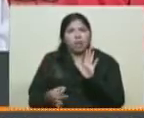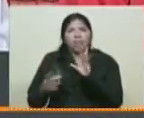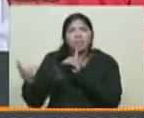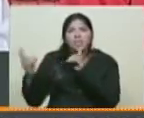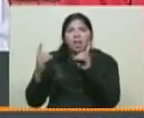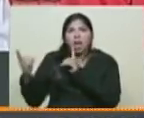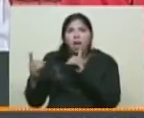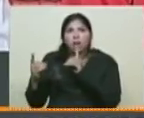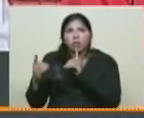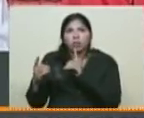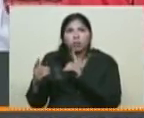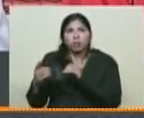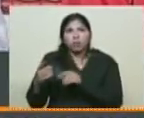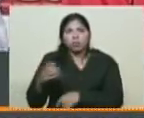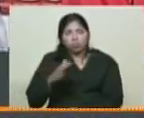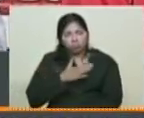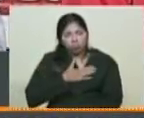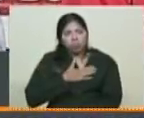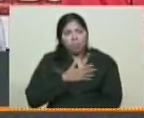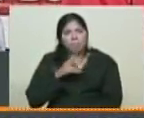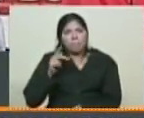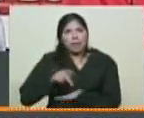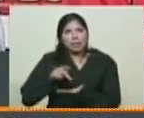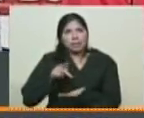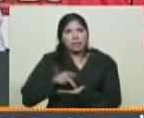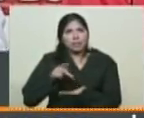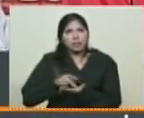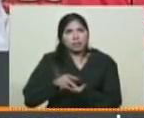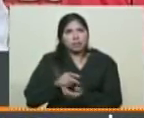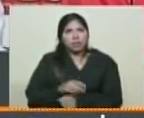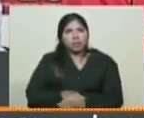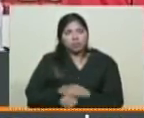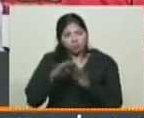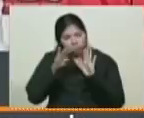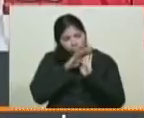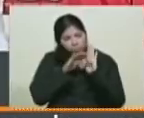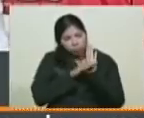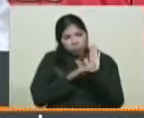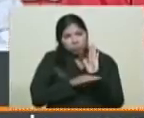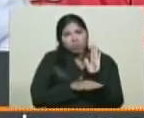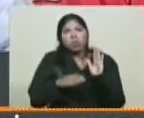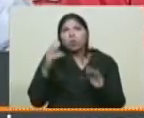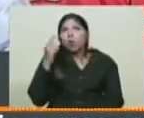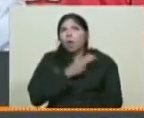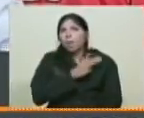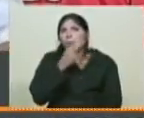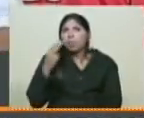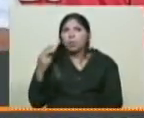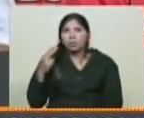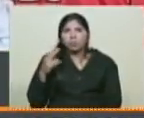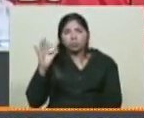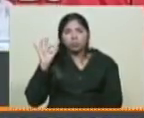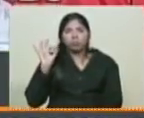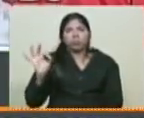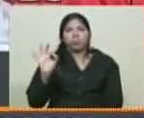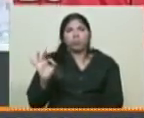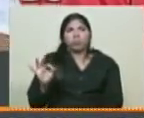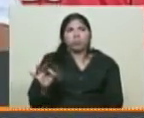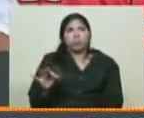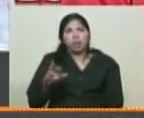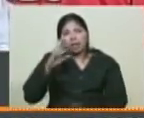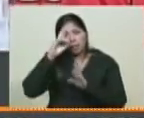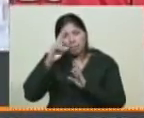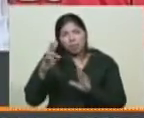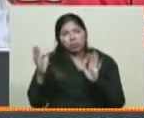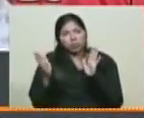la participación de nosotros en base a unos principios, a una agenda y unos compromisos en el marco de la Constitución, de